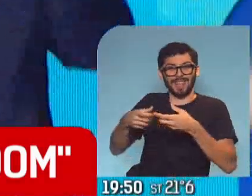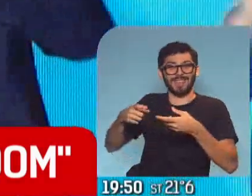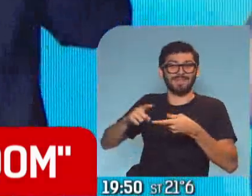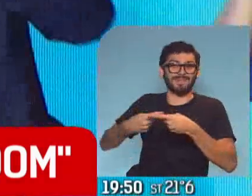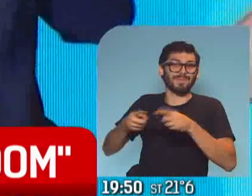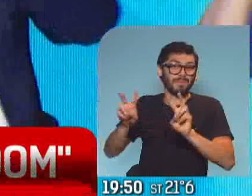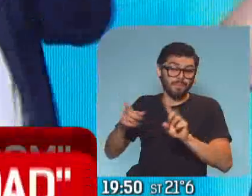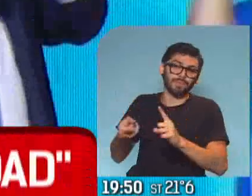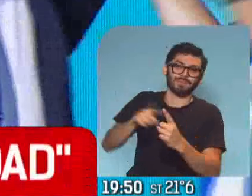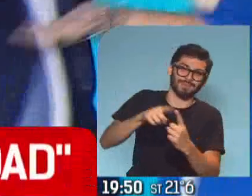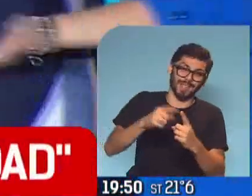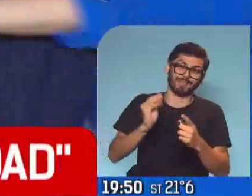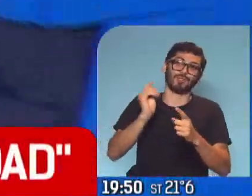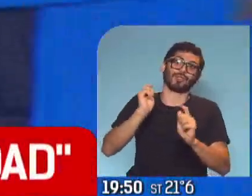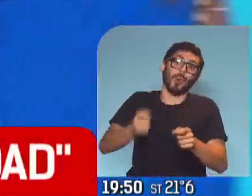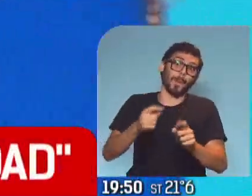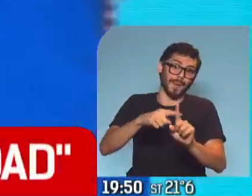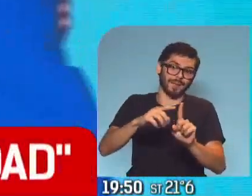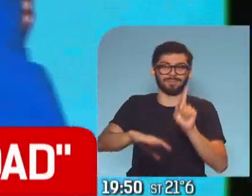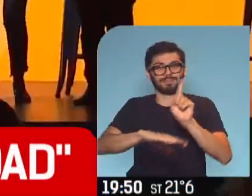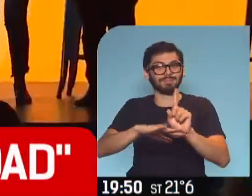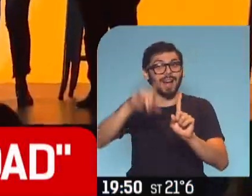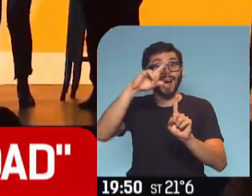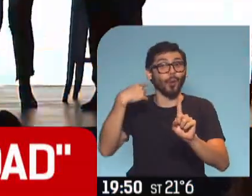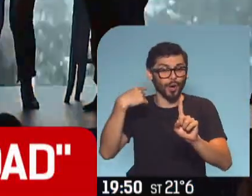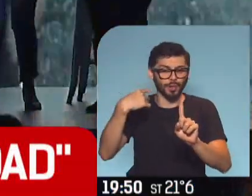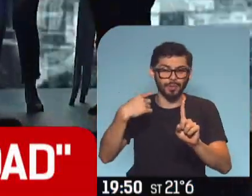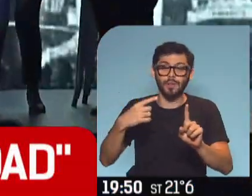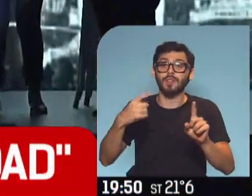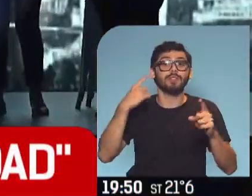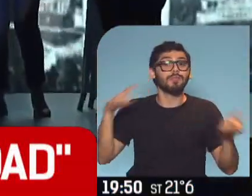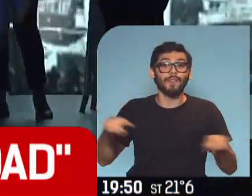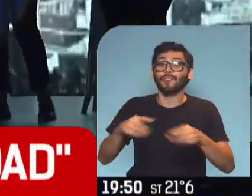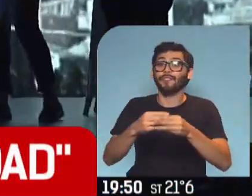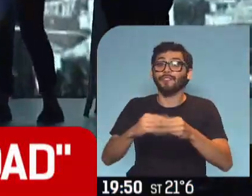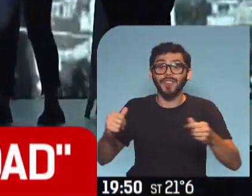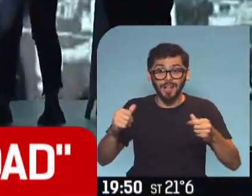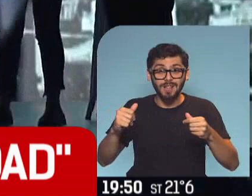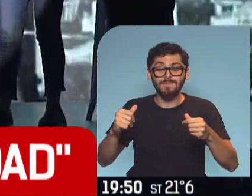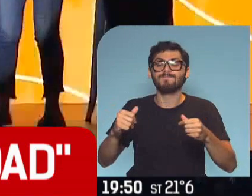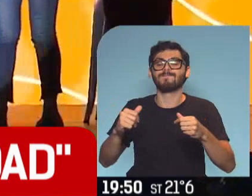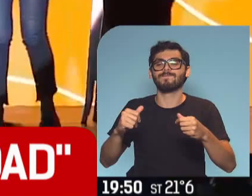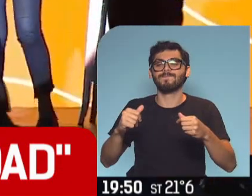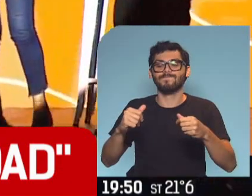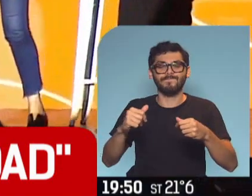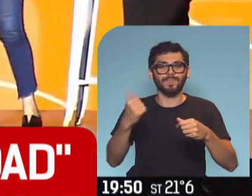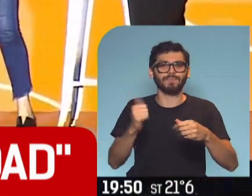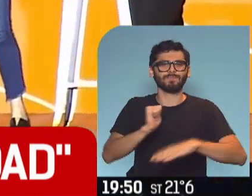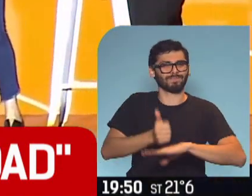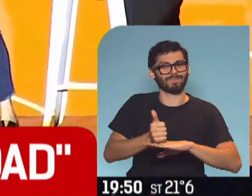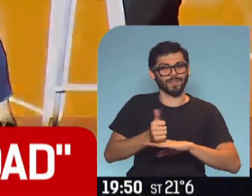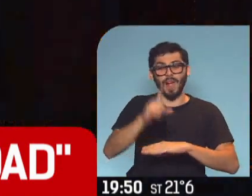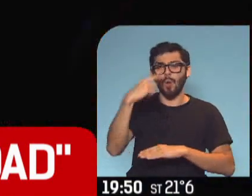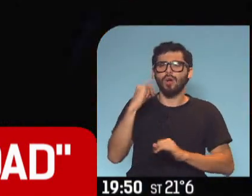Partido Justicialista, allí en el final de la marcha peronista, con un discurso de Alberto Fernández que hemos escuchado